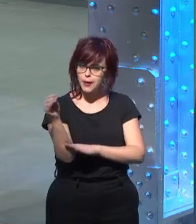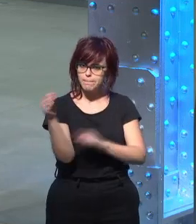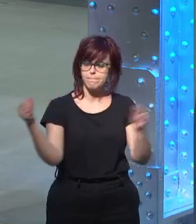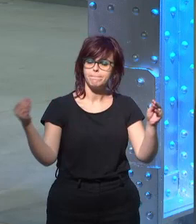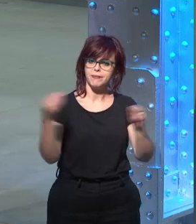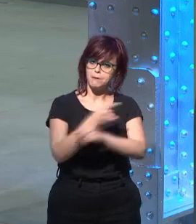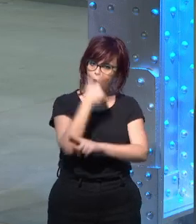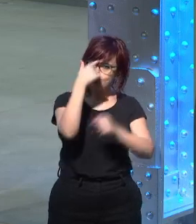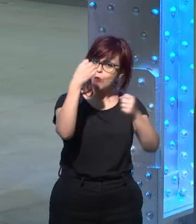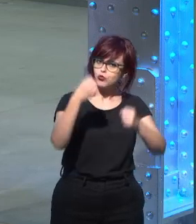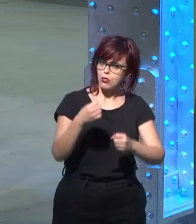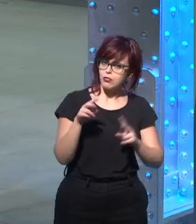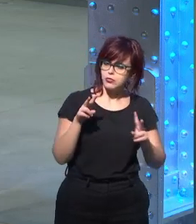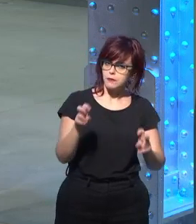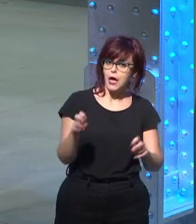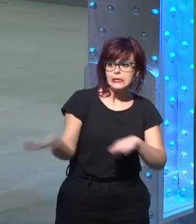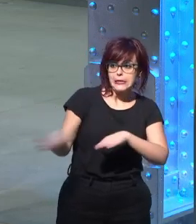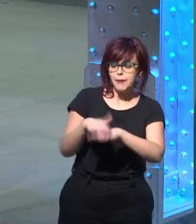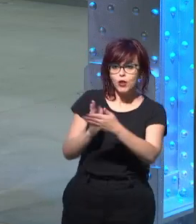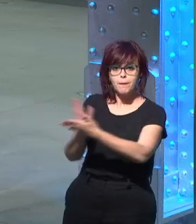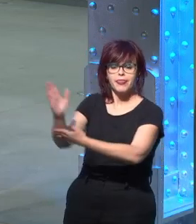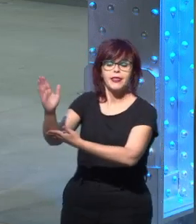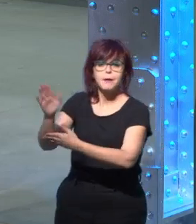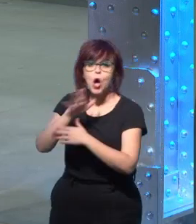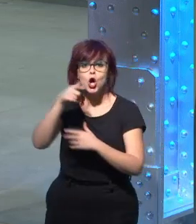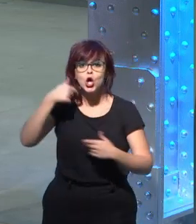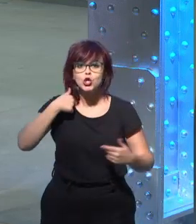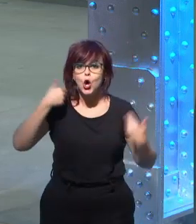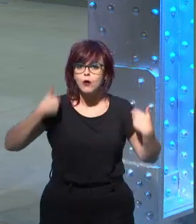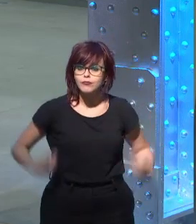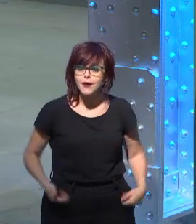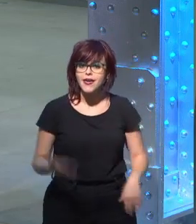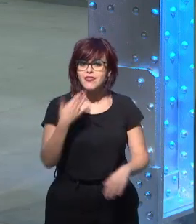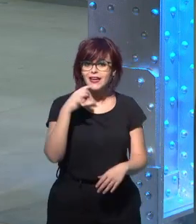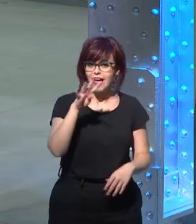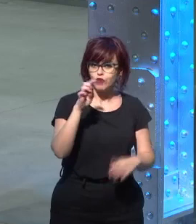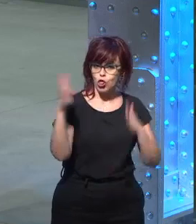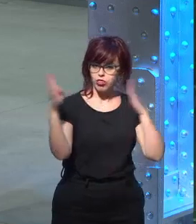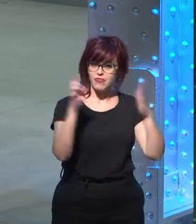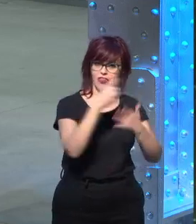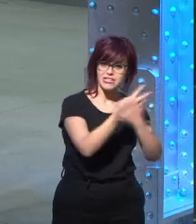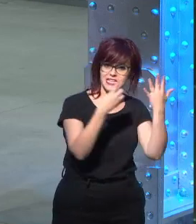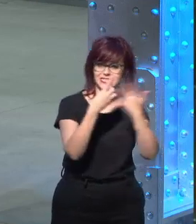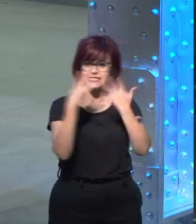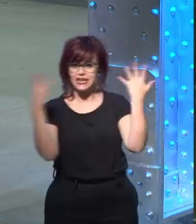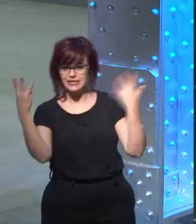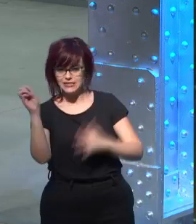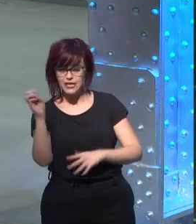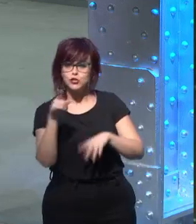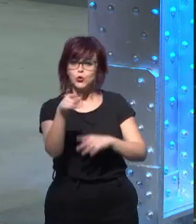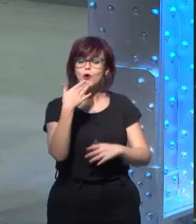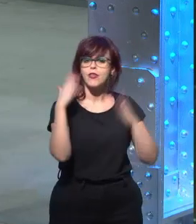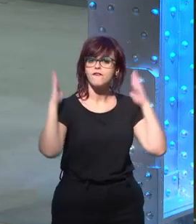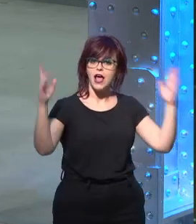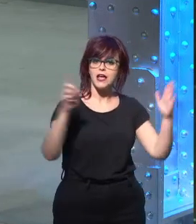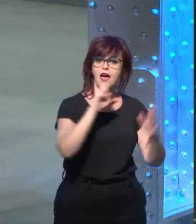que es una autoridad en la materia. Perdona por interrumpirte, pero porque yo he cogido una franja de 14 años, que es de 16 a 30, y tú has cogido una de 22,